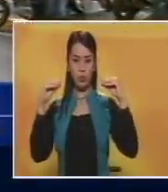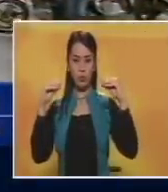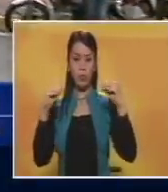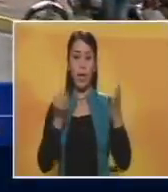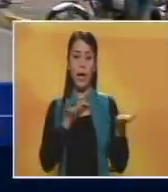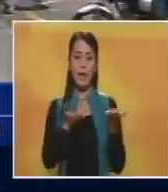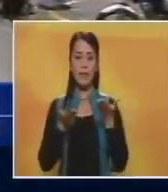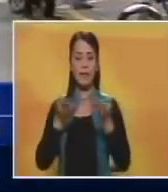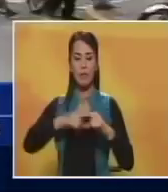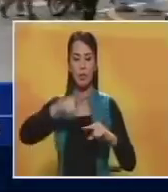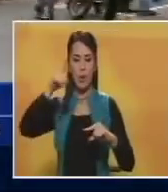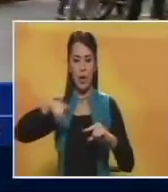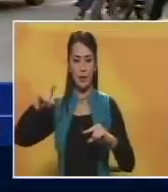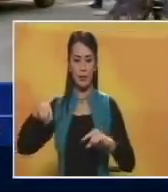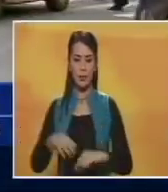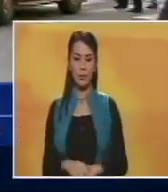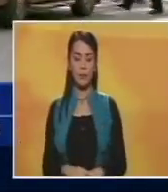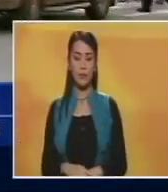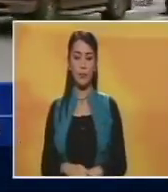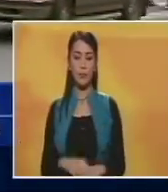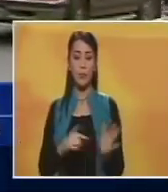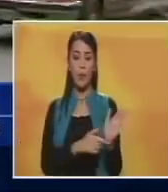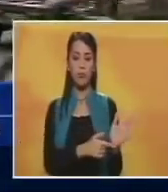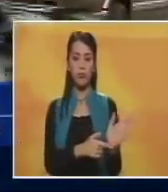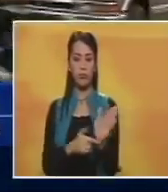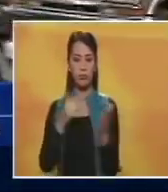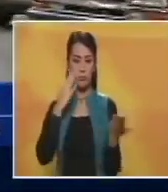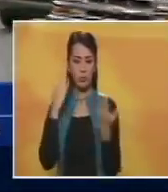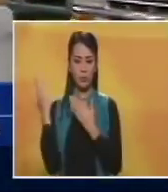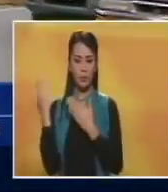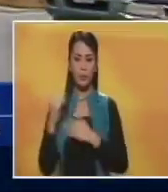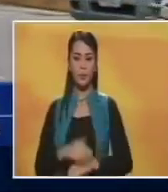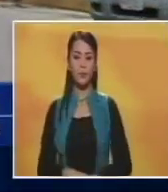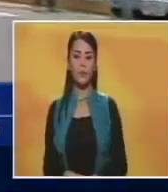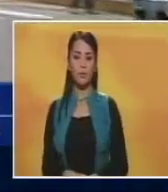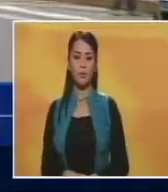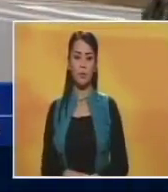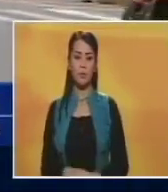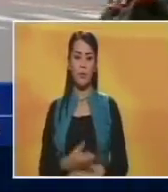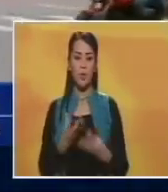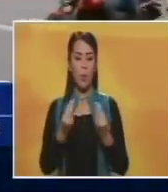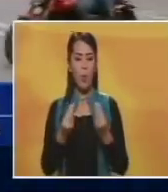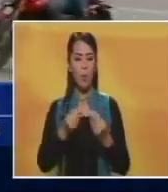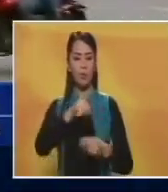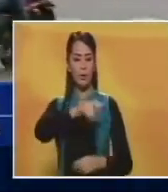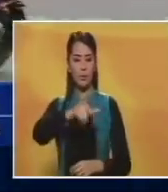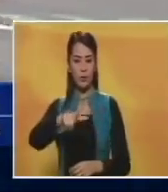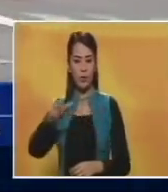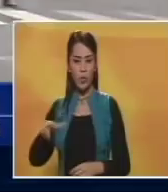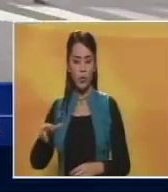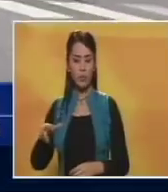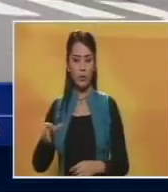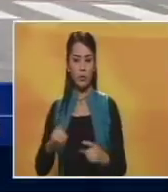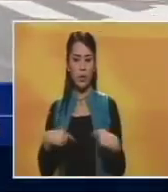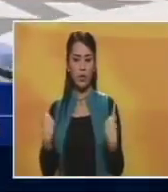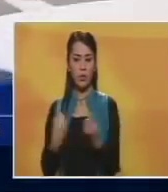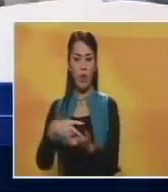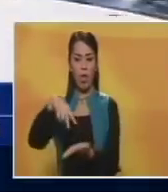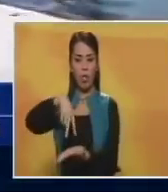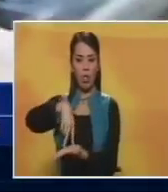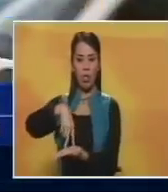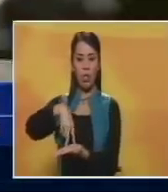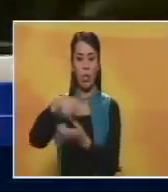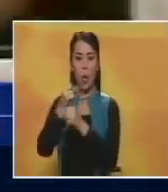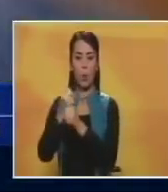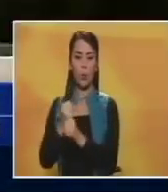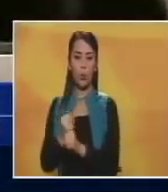el servicio eléctrico. Pueden ver cómo ya hay gran cantidad de personas en las paradas